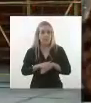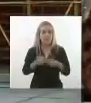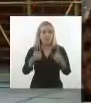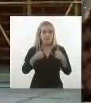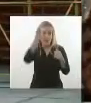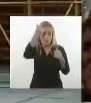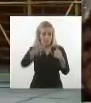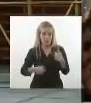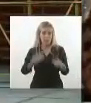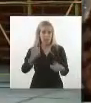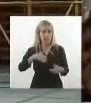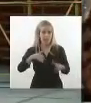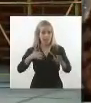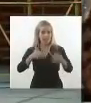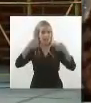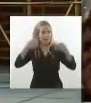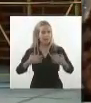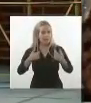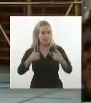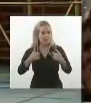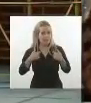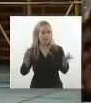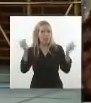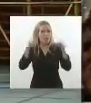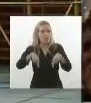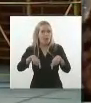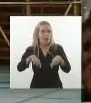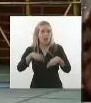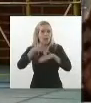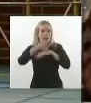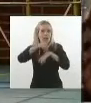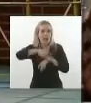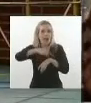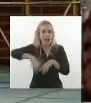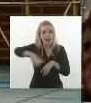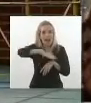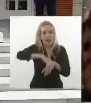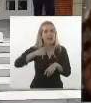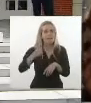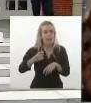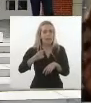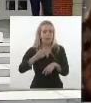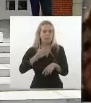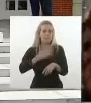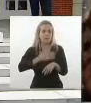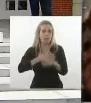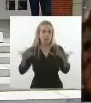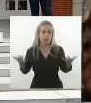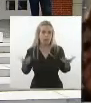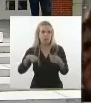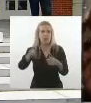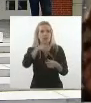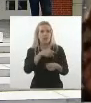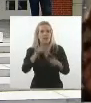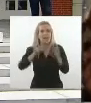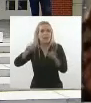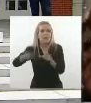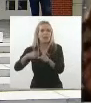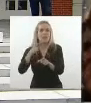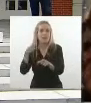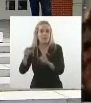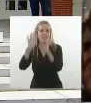de la deuda y los dos coincidieron en destacar la extraordinaria salud y vigor me matan siempre estas aclaraciones